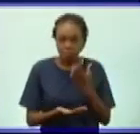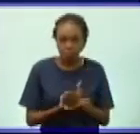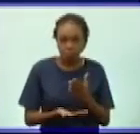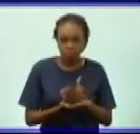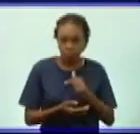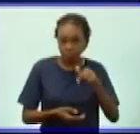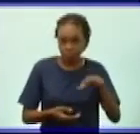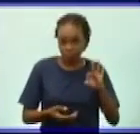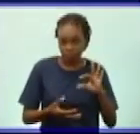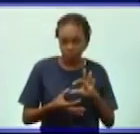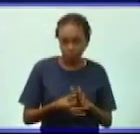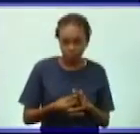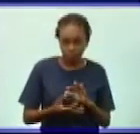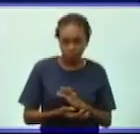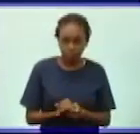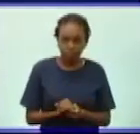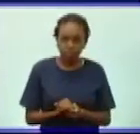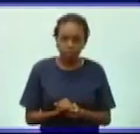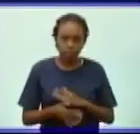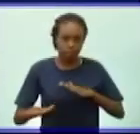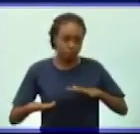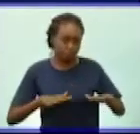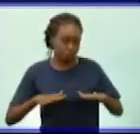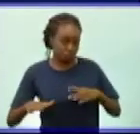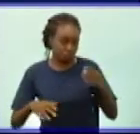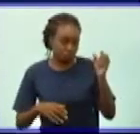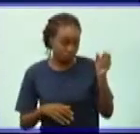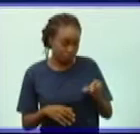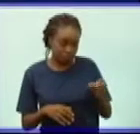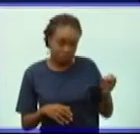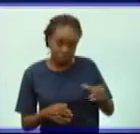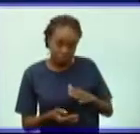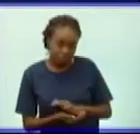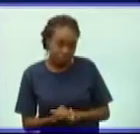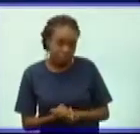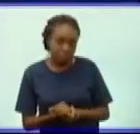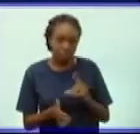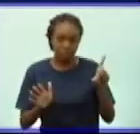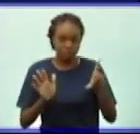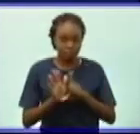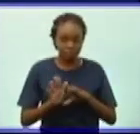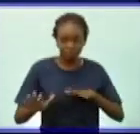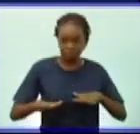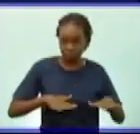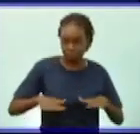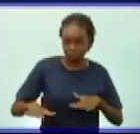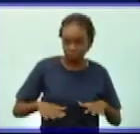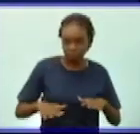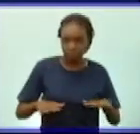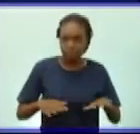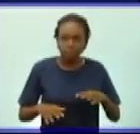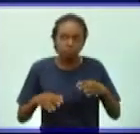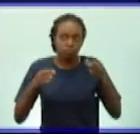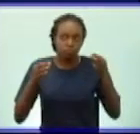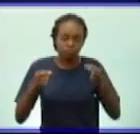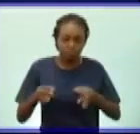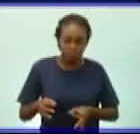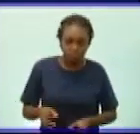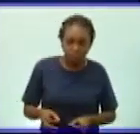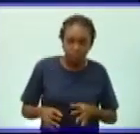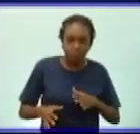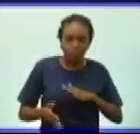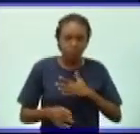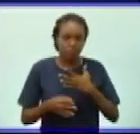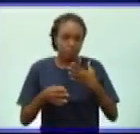octavo? Bueno, los movimientos de los cuerpos, las leyes de movimiento, la gravedad, la diferente